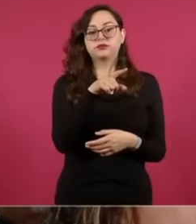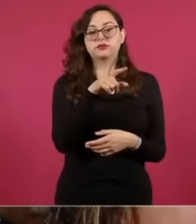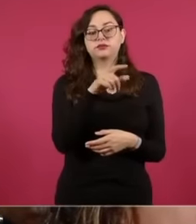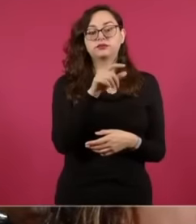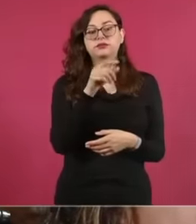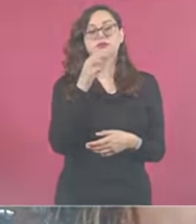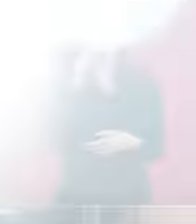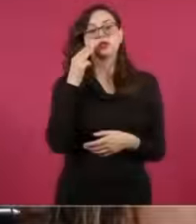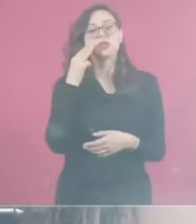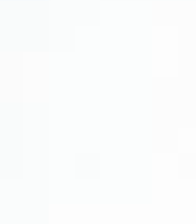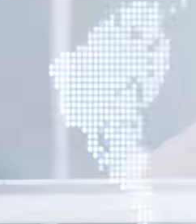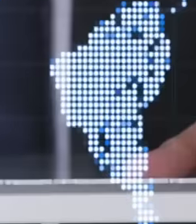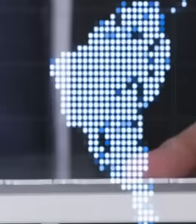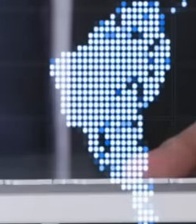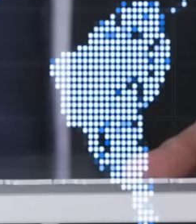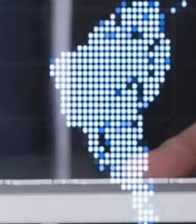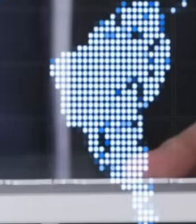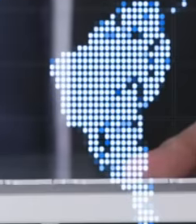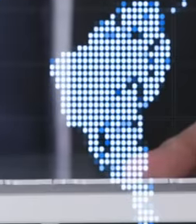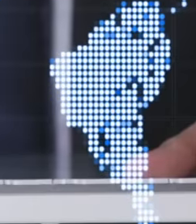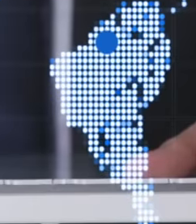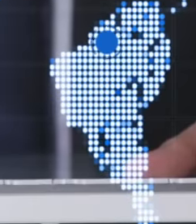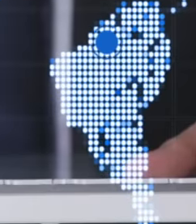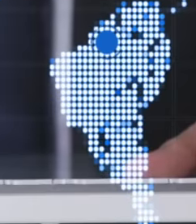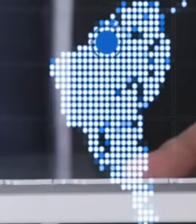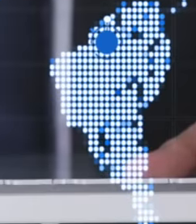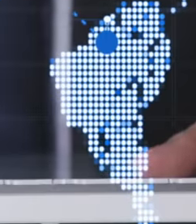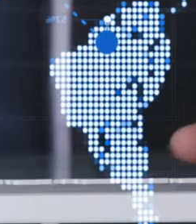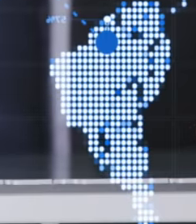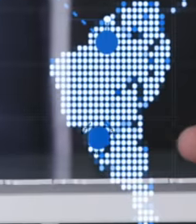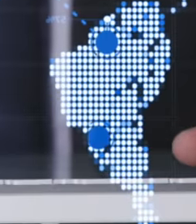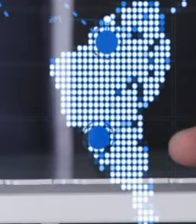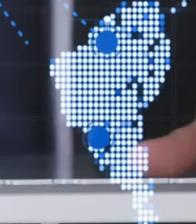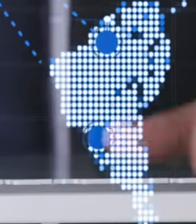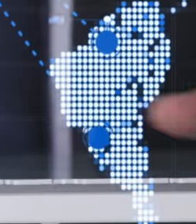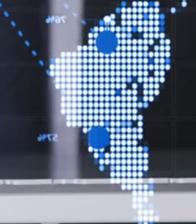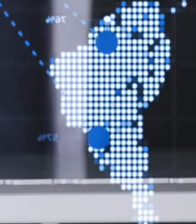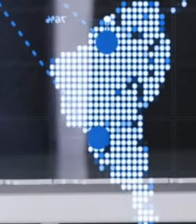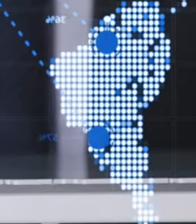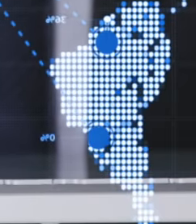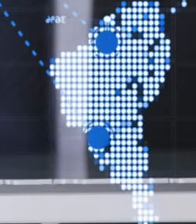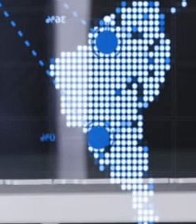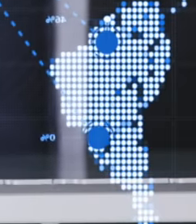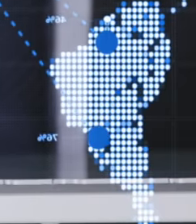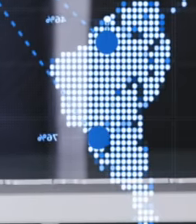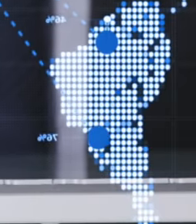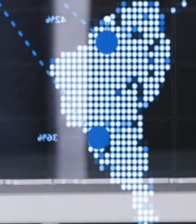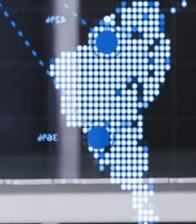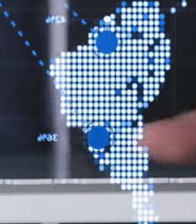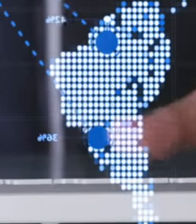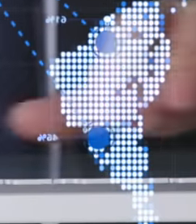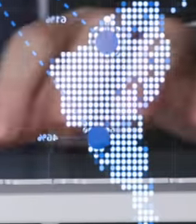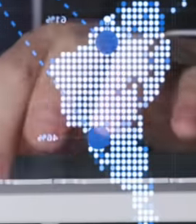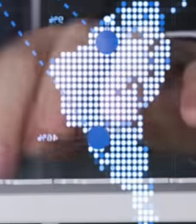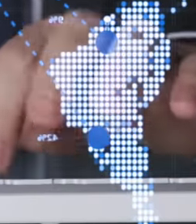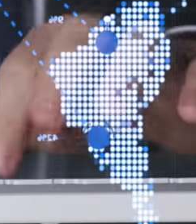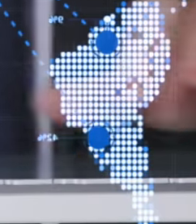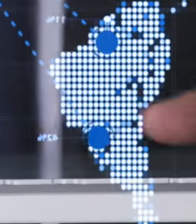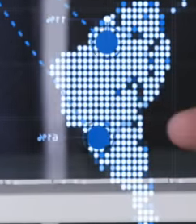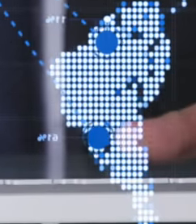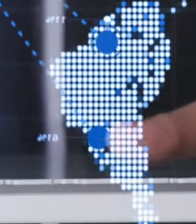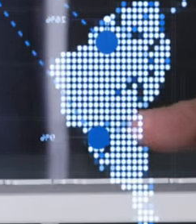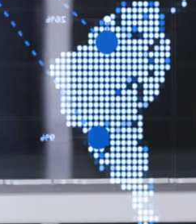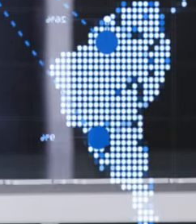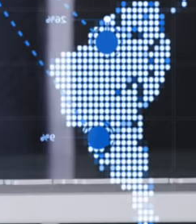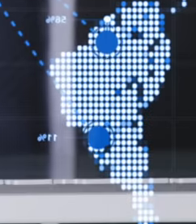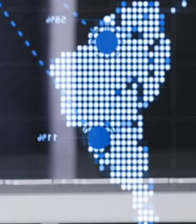Apple y 3.800 millones de dólares del Bank of America en los últimos 12